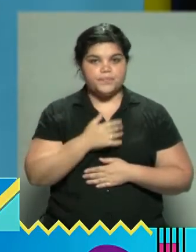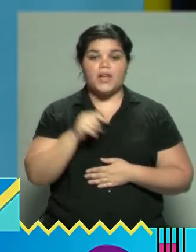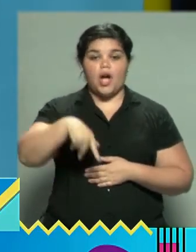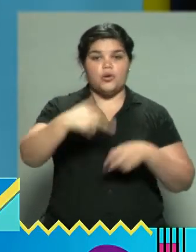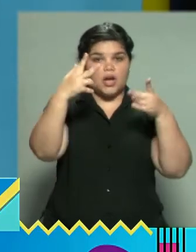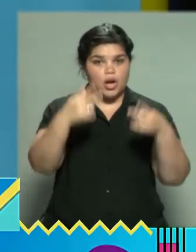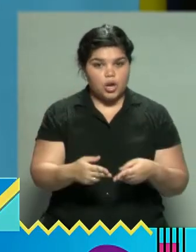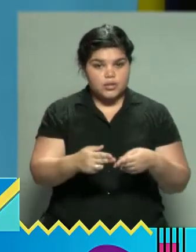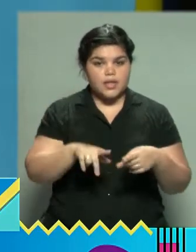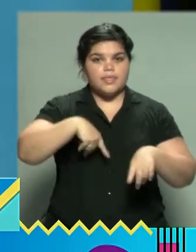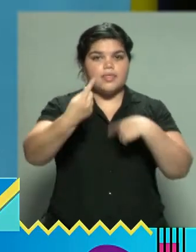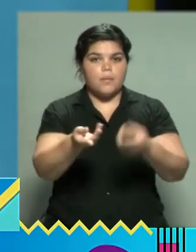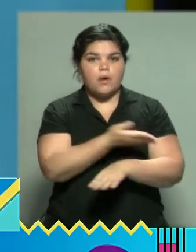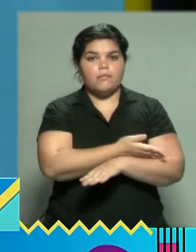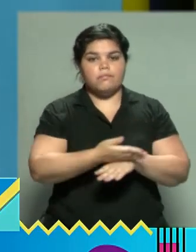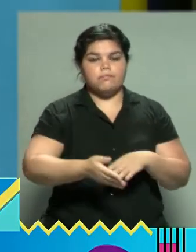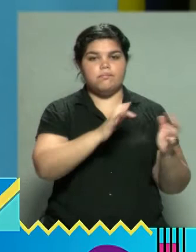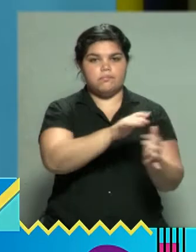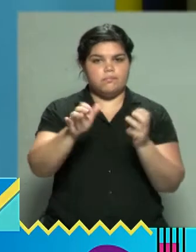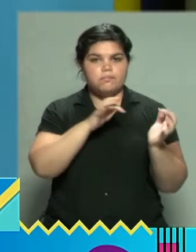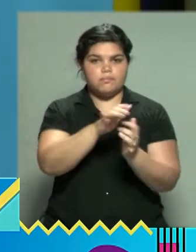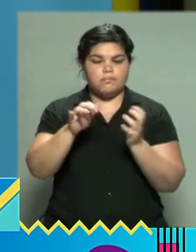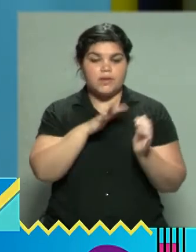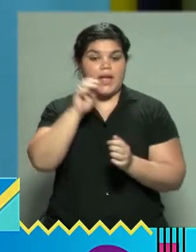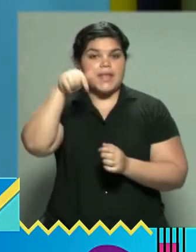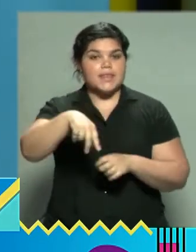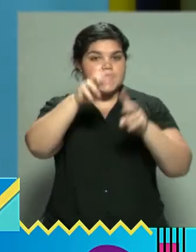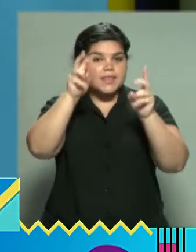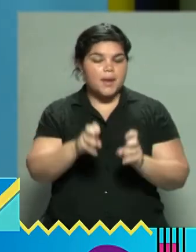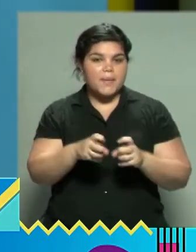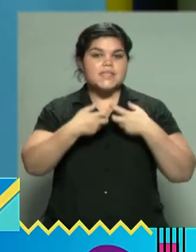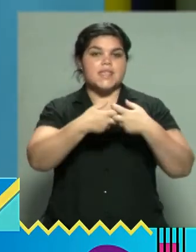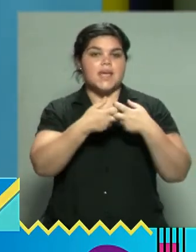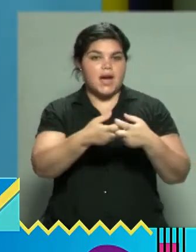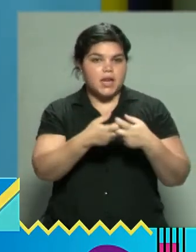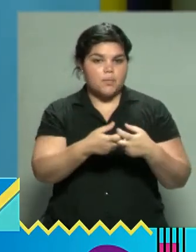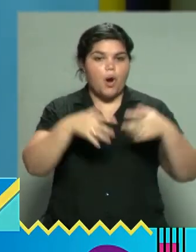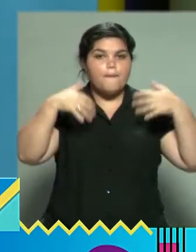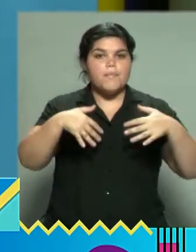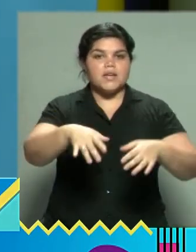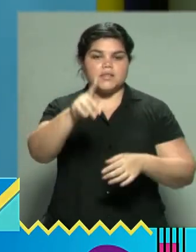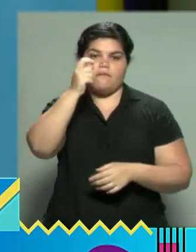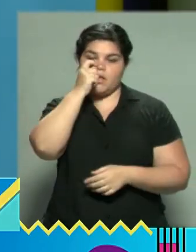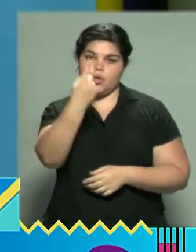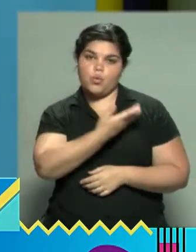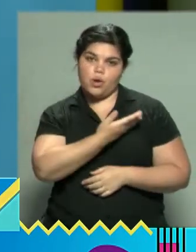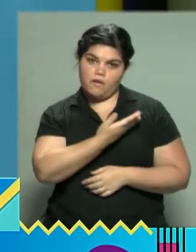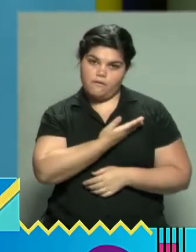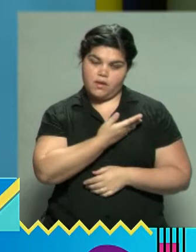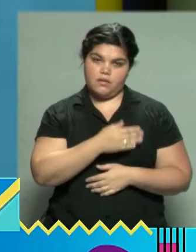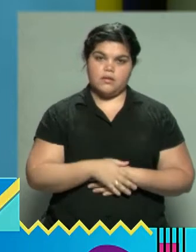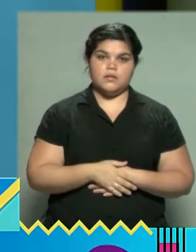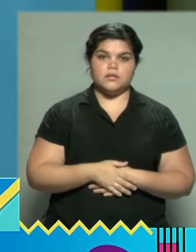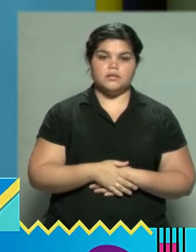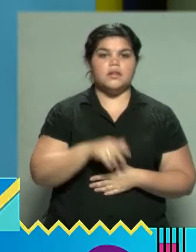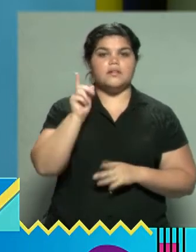corte para poder seguir discutiendo, debatiendo, ¿sí? Acerca del sindicalismo, la marcha del 21F, como fue llamada, y